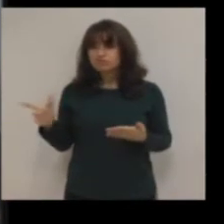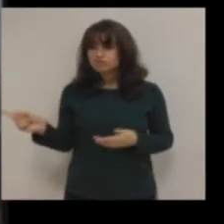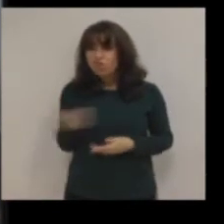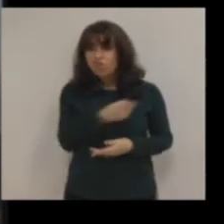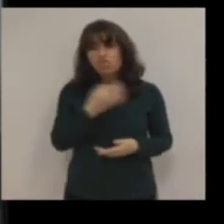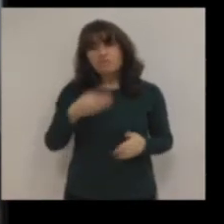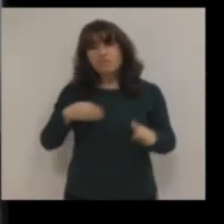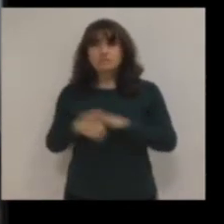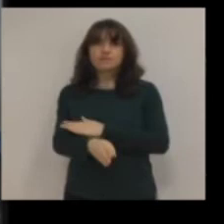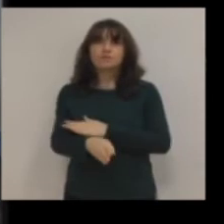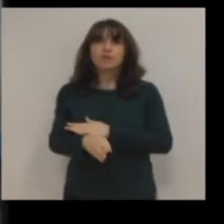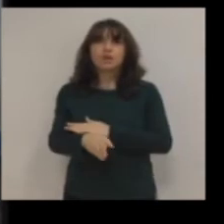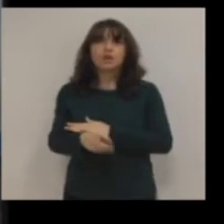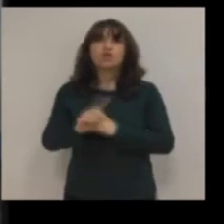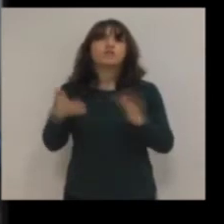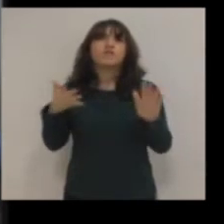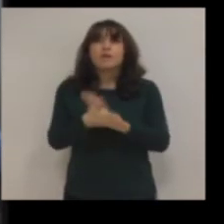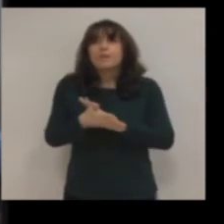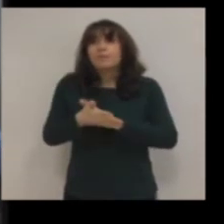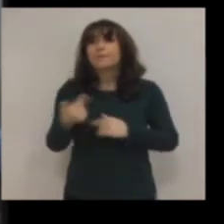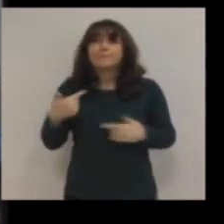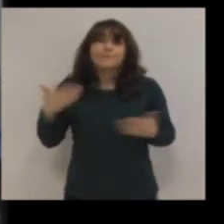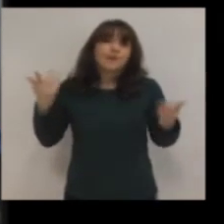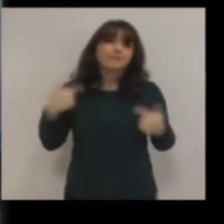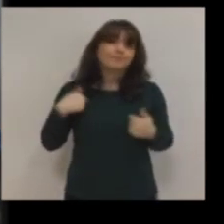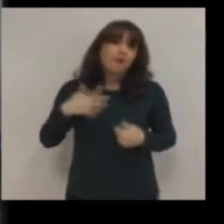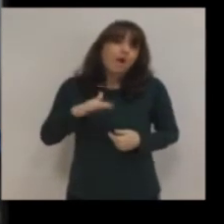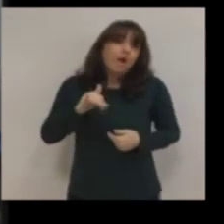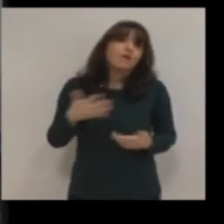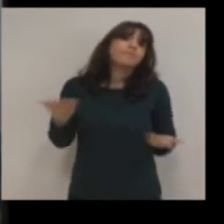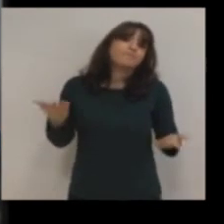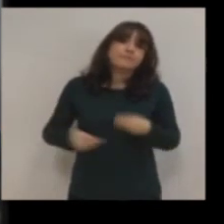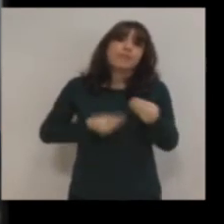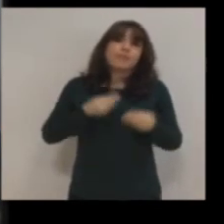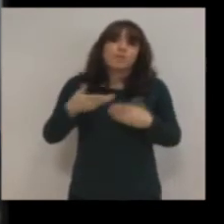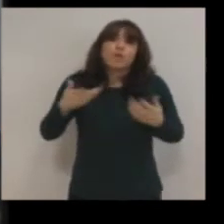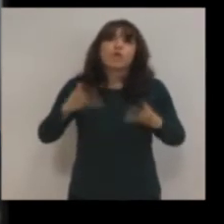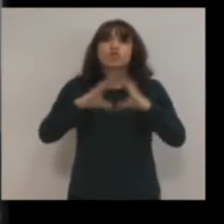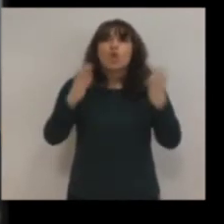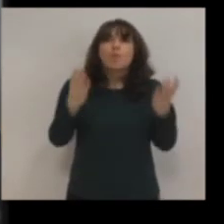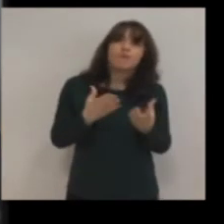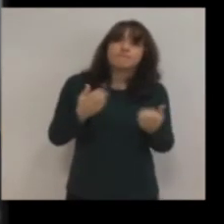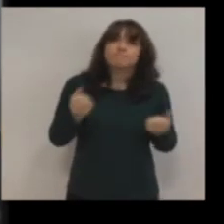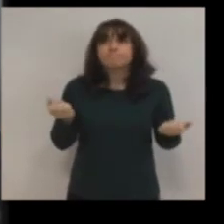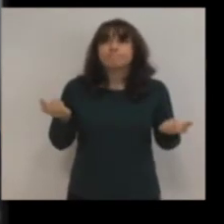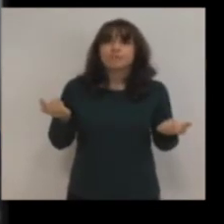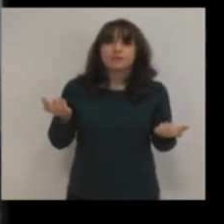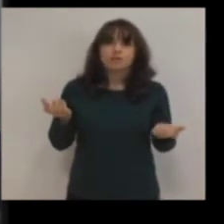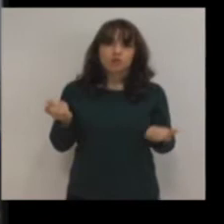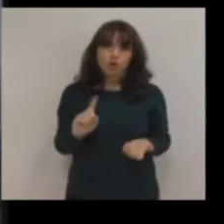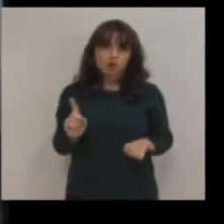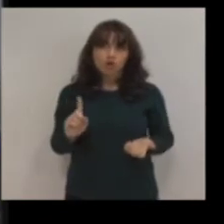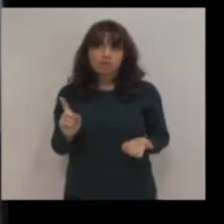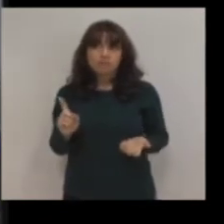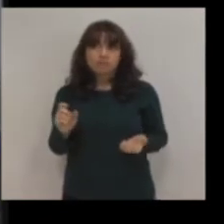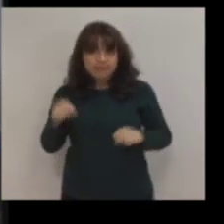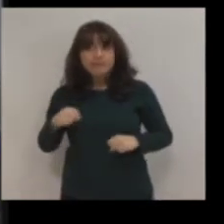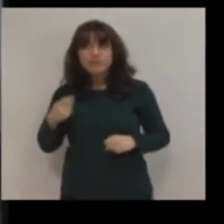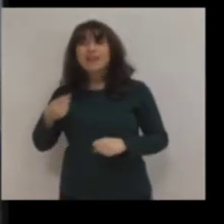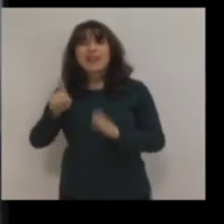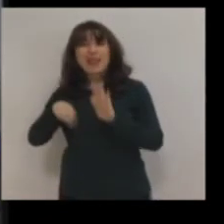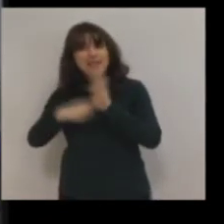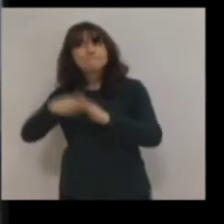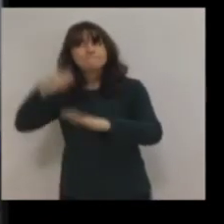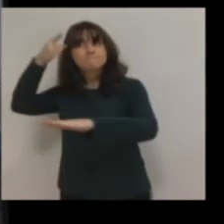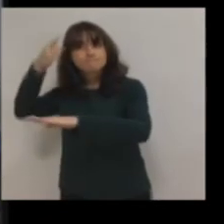una cuestión de que me puedas decir, no, es que bueno, yo es lo que tengo y bueno, esto es global. Bueno, vale, pero es que la ley te obliga